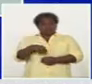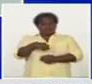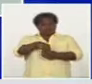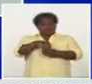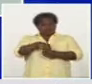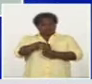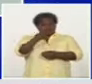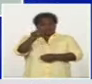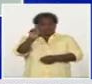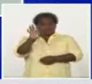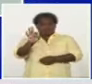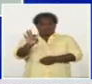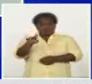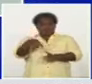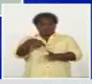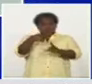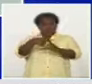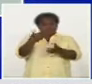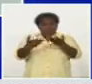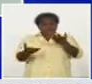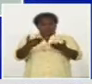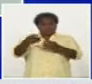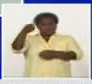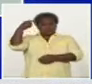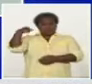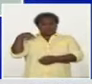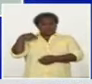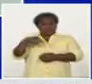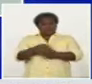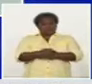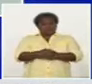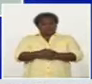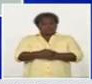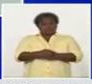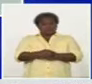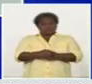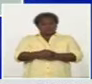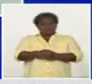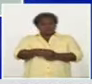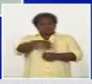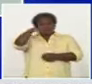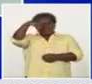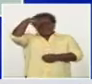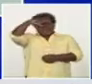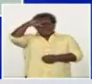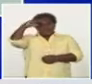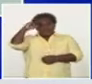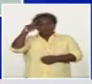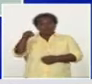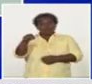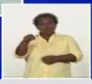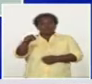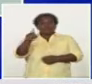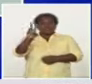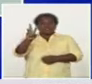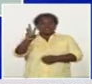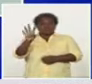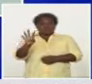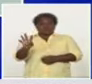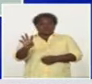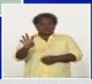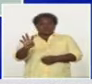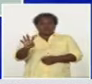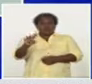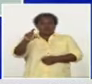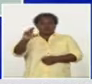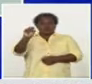18 casos más que la jornada anterior. Sandino con una cifra elevada, 34, Consolación del Sur